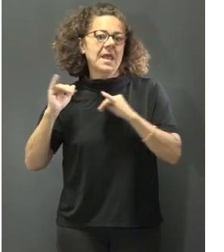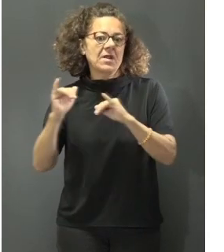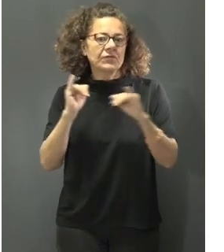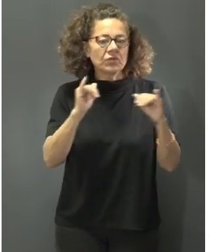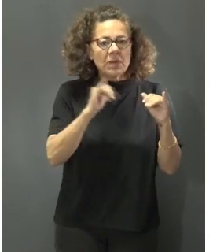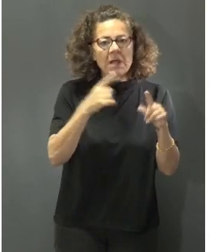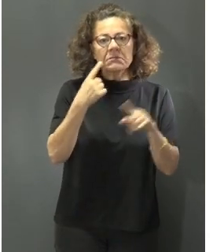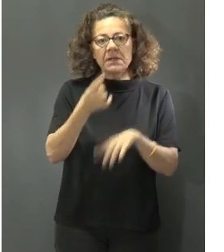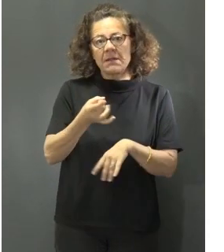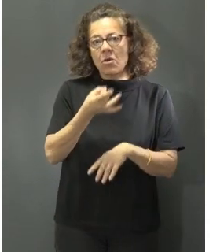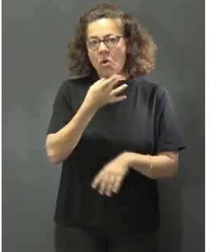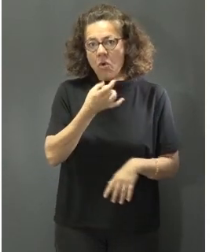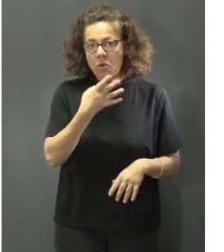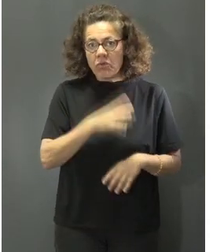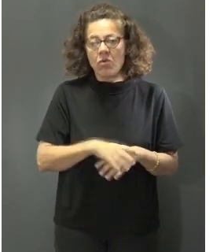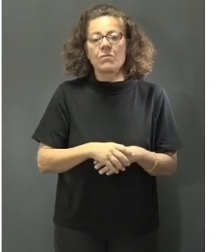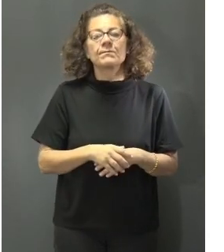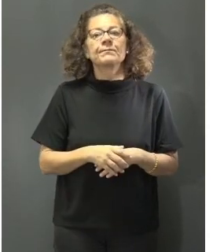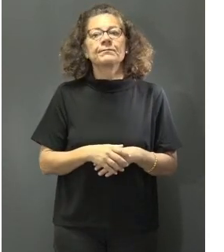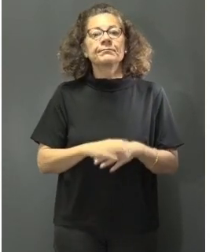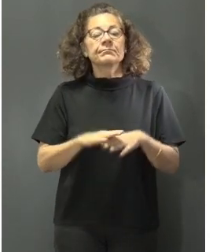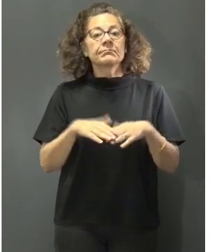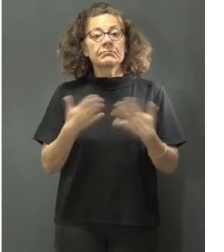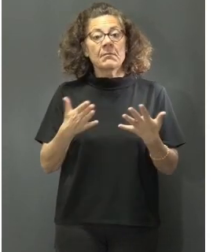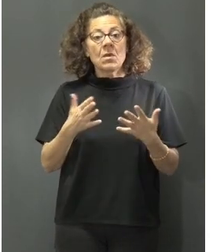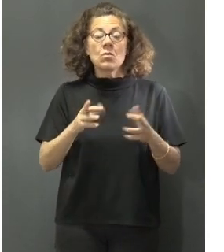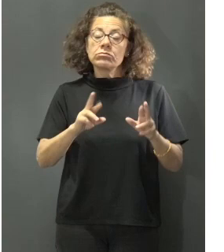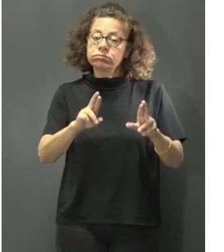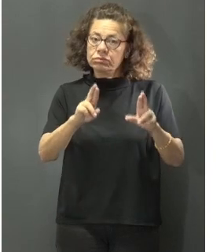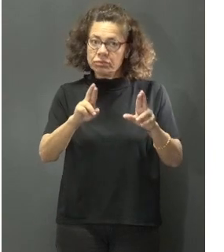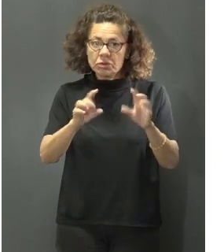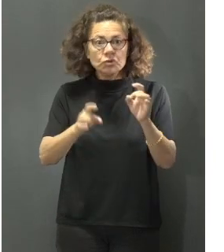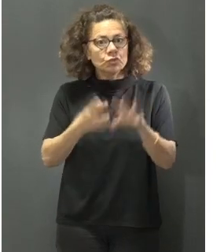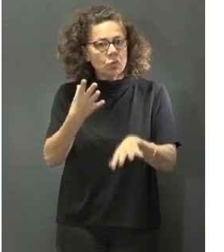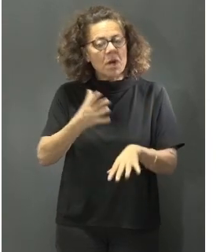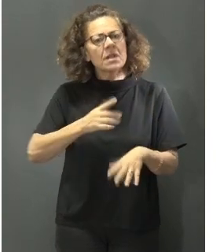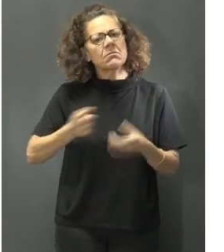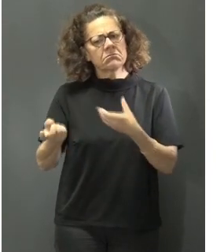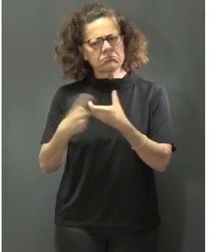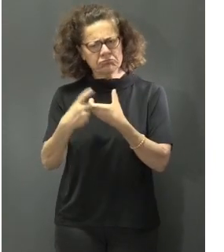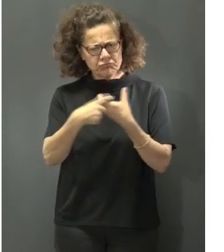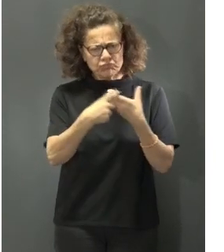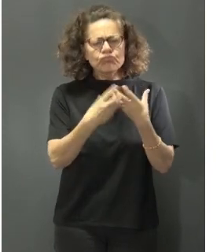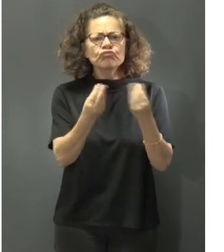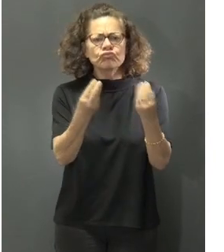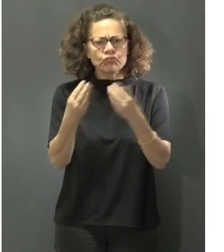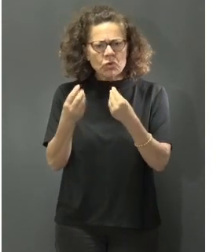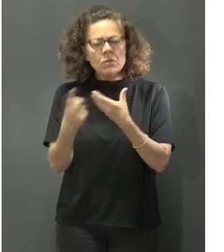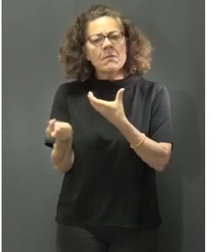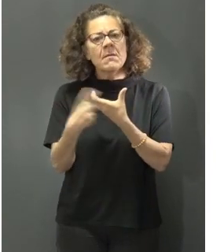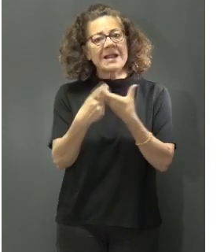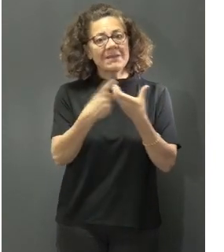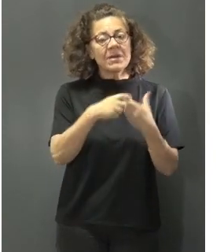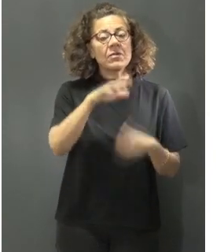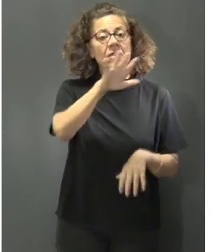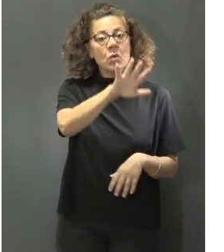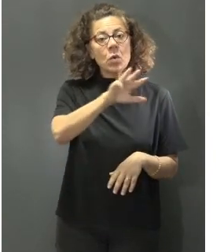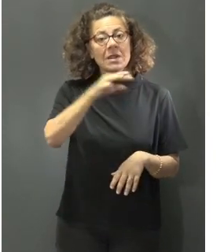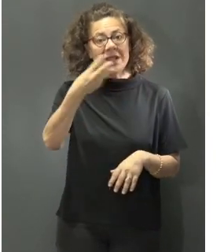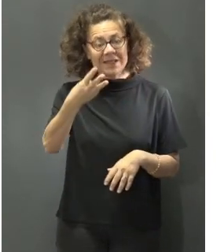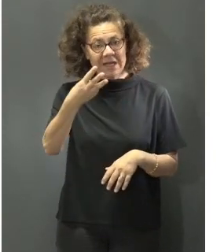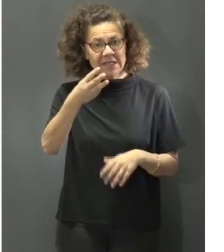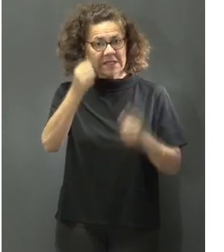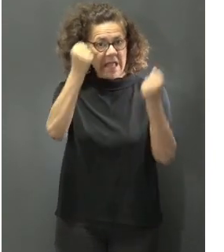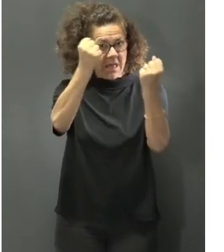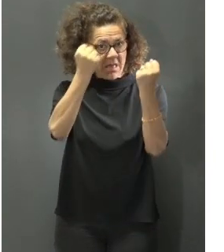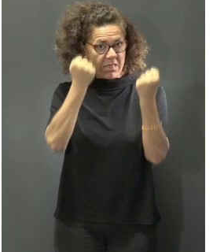de ocio, etcétera. Y bueno, afortunadamente pues, tuvimos mucha participación, participaron 53